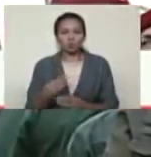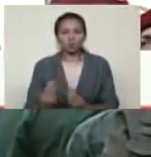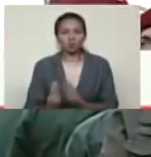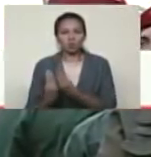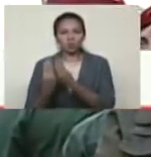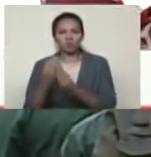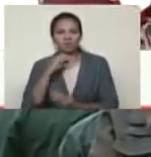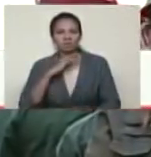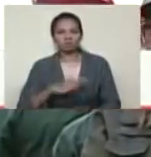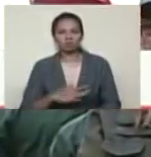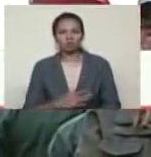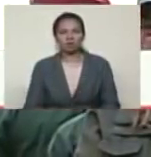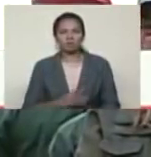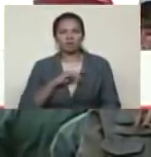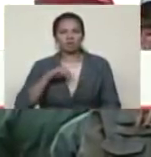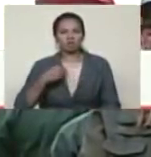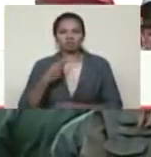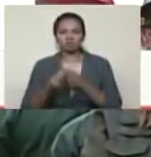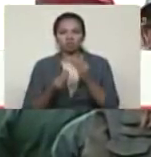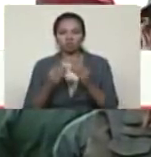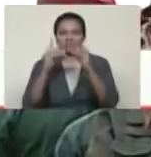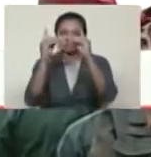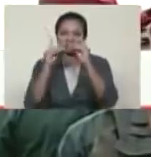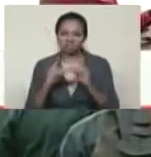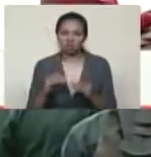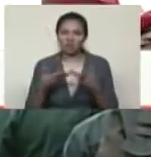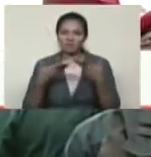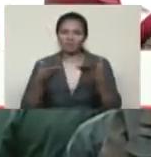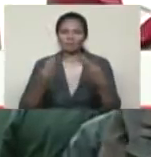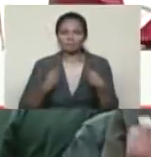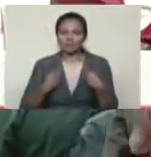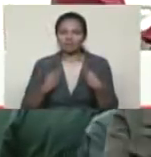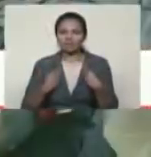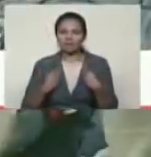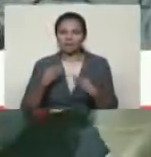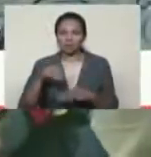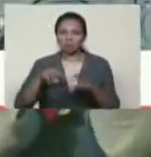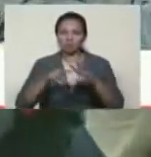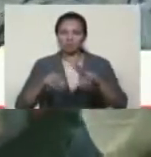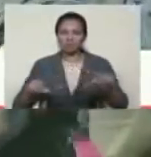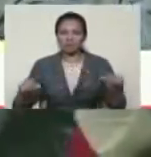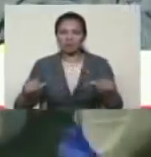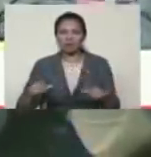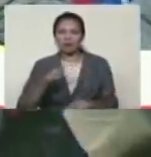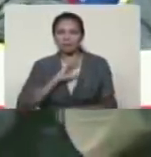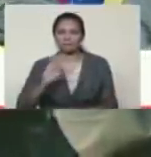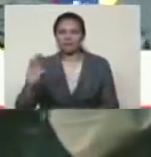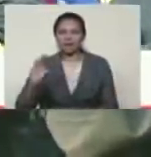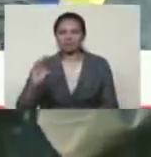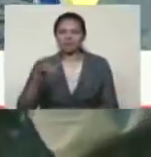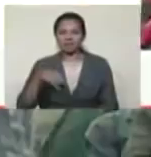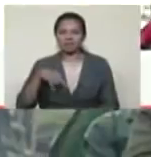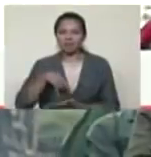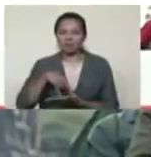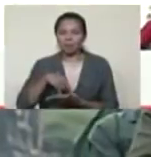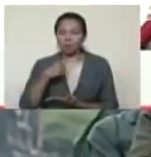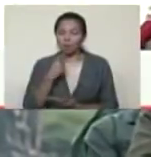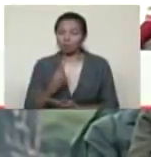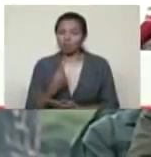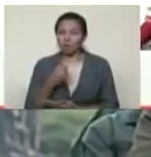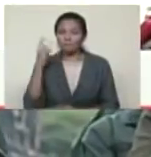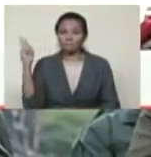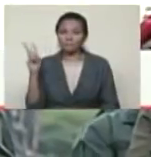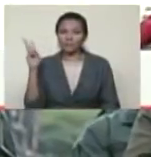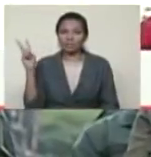correcto de la historia y porque estamos decididos a dar nuestra vida por esta tierra, por esta patria. Desde Carabobo lo digo,